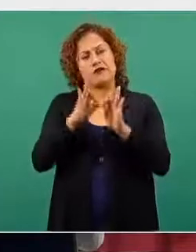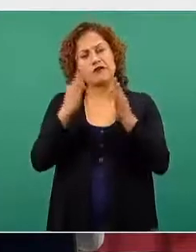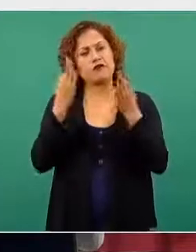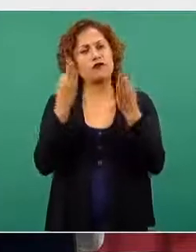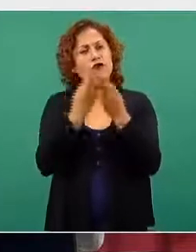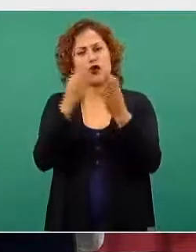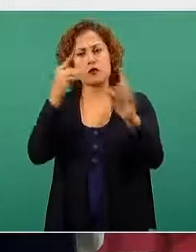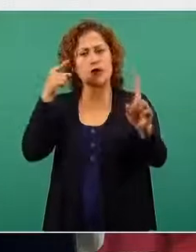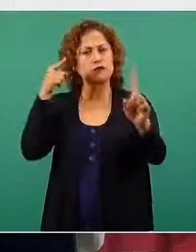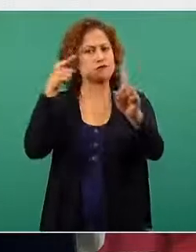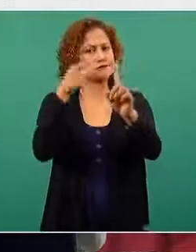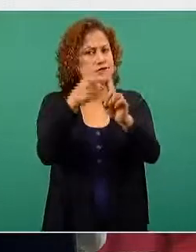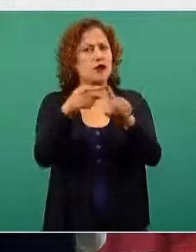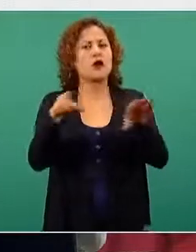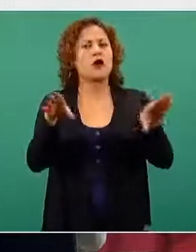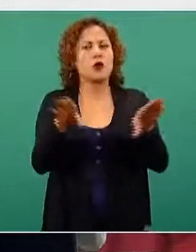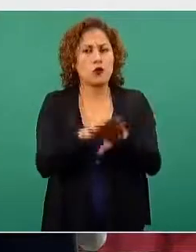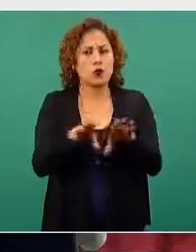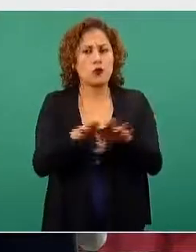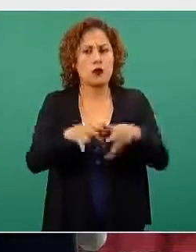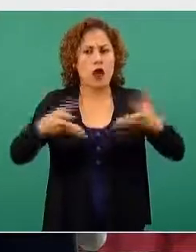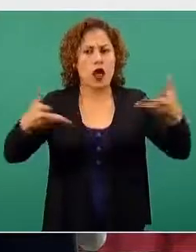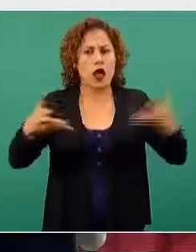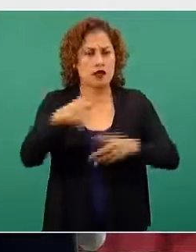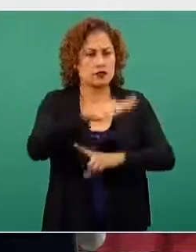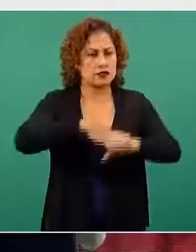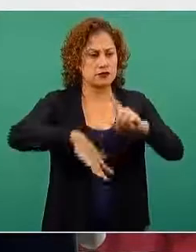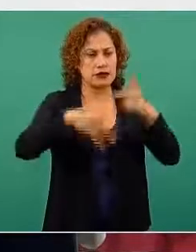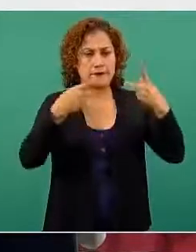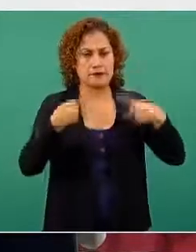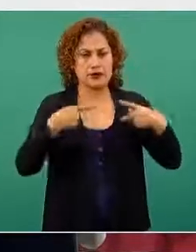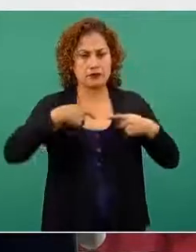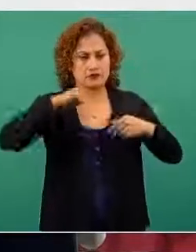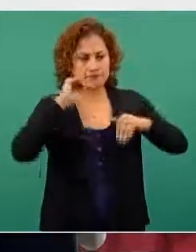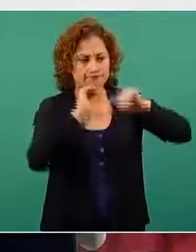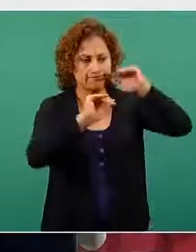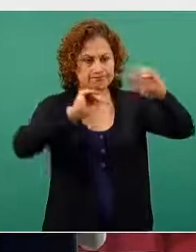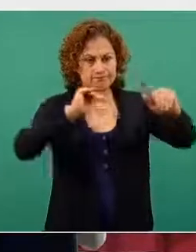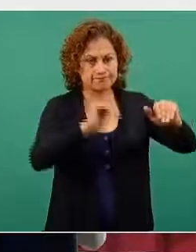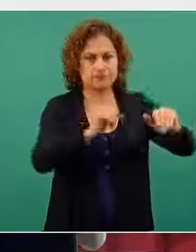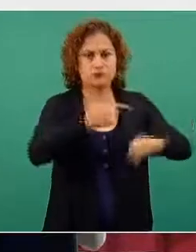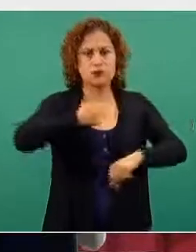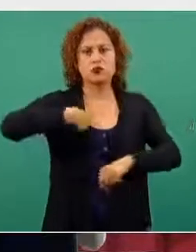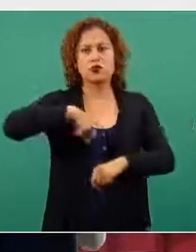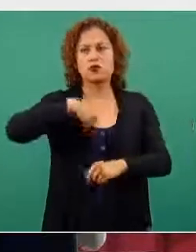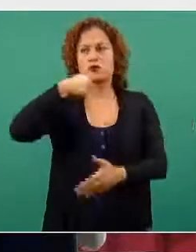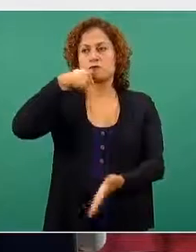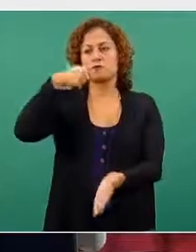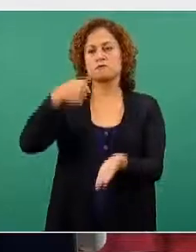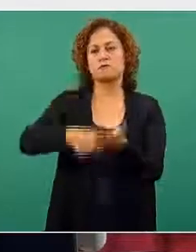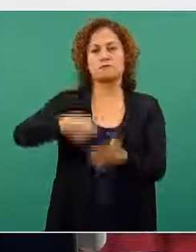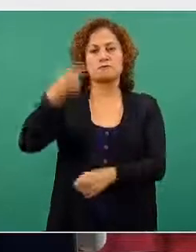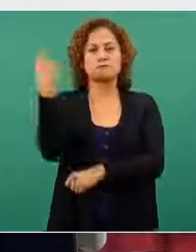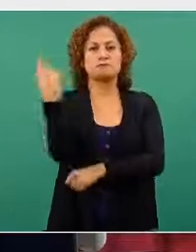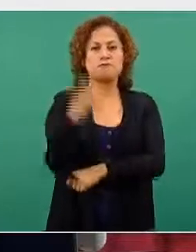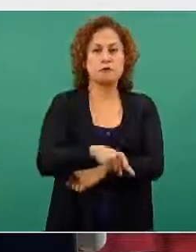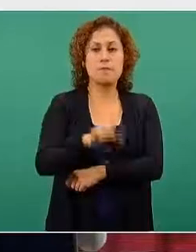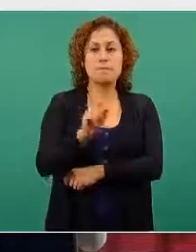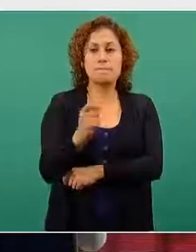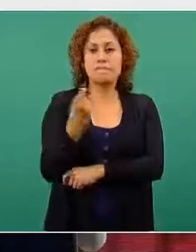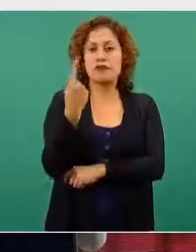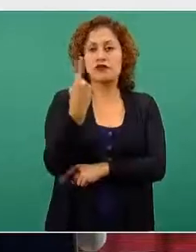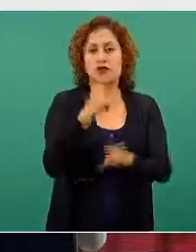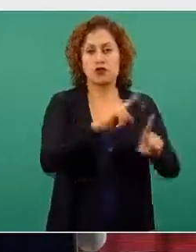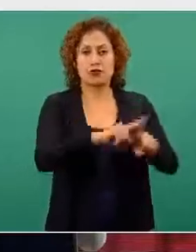objetivas, directamente con la gente. Y se emitieron 21 decretos publicados en la Gaceta Oficial